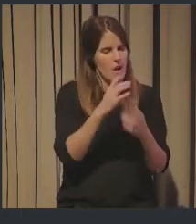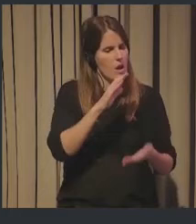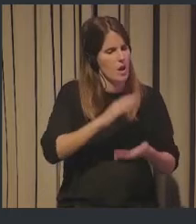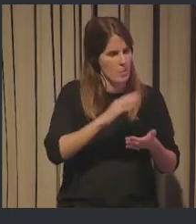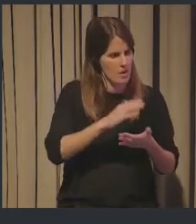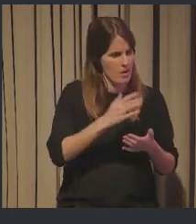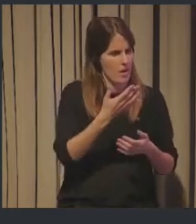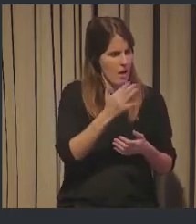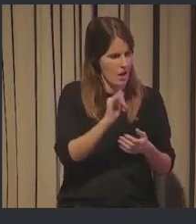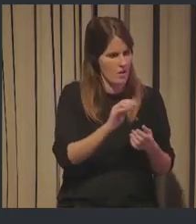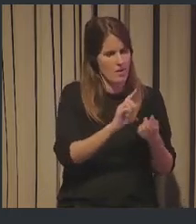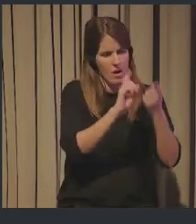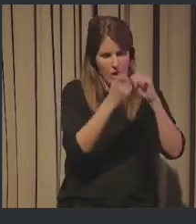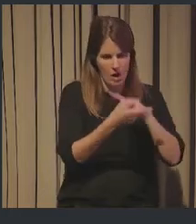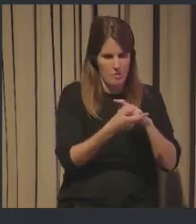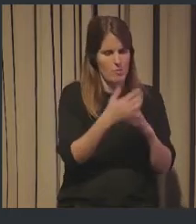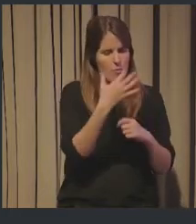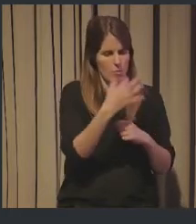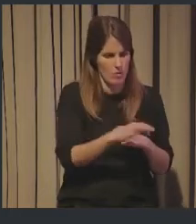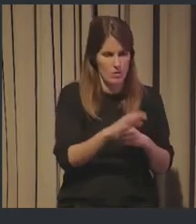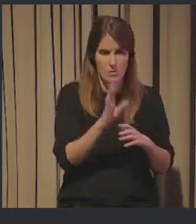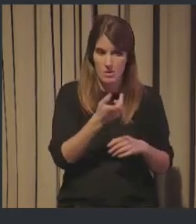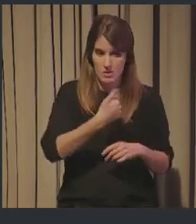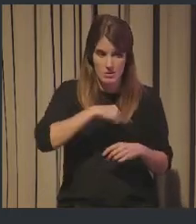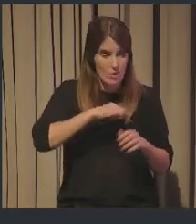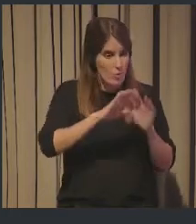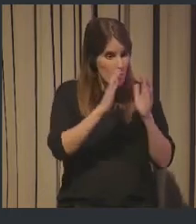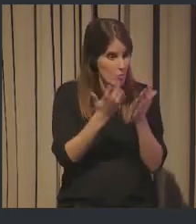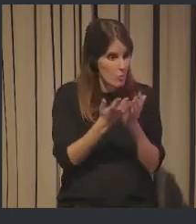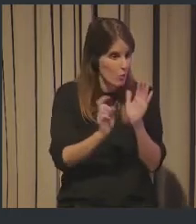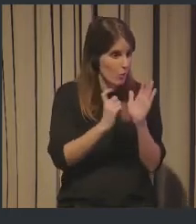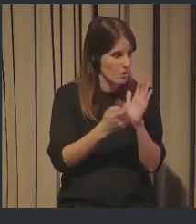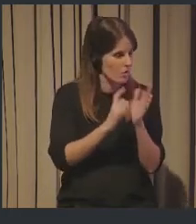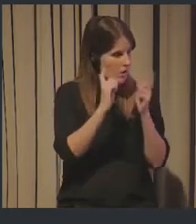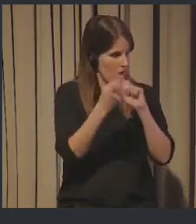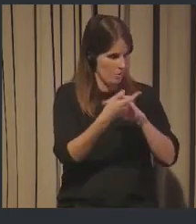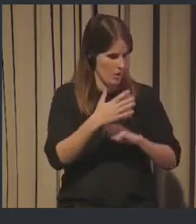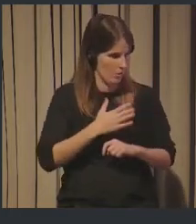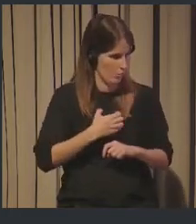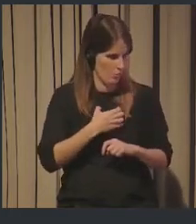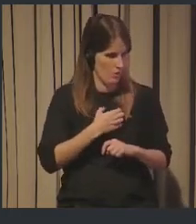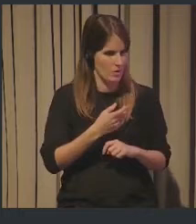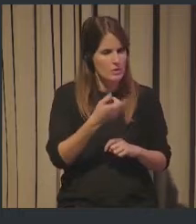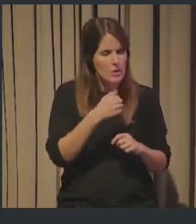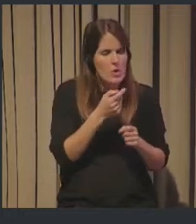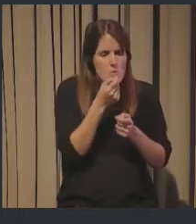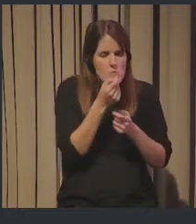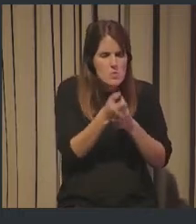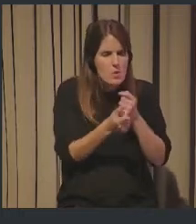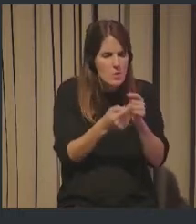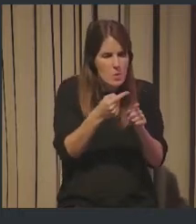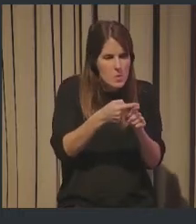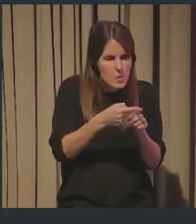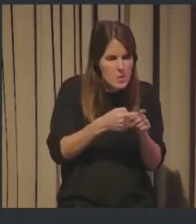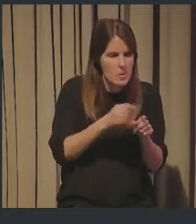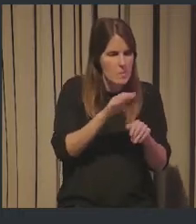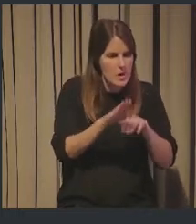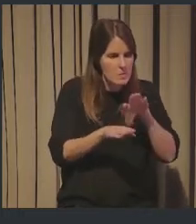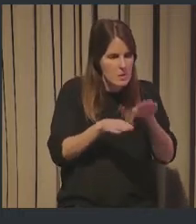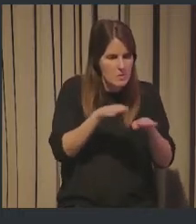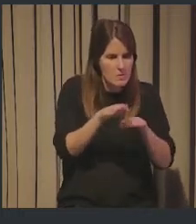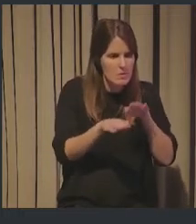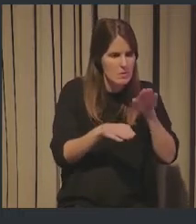capaces, pero es muy poco probable que podamos hacerlo. Nosotros somos los pequeños que vamos por ahí buscando